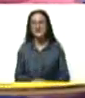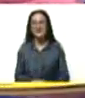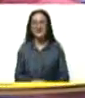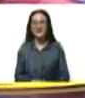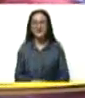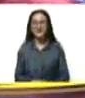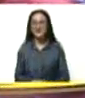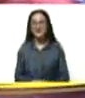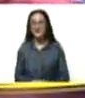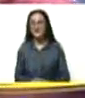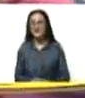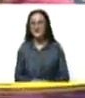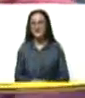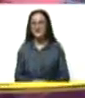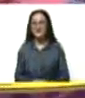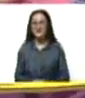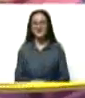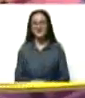Araguayán.